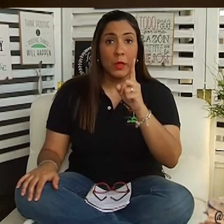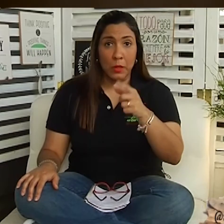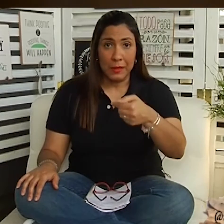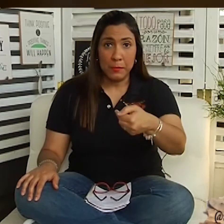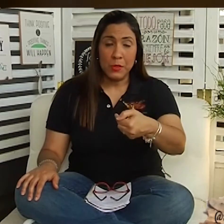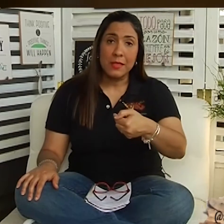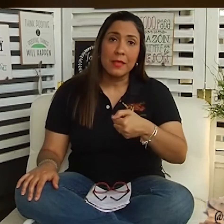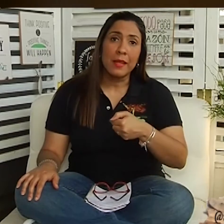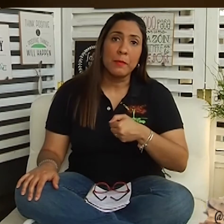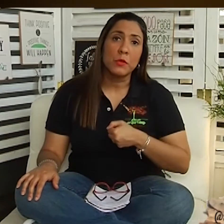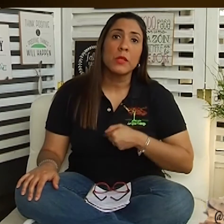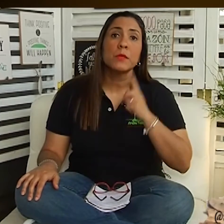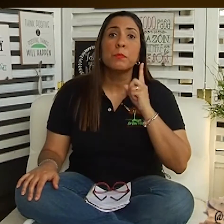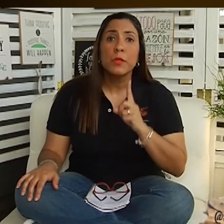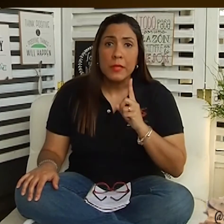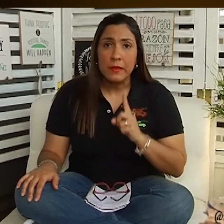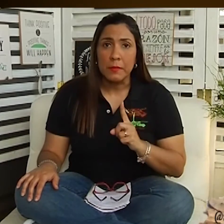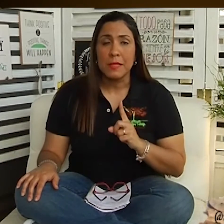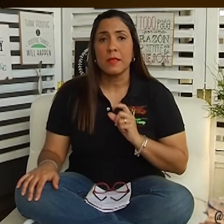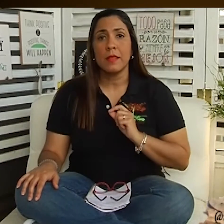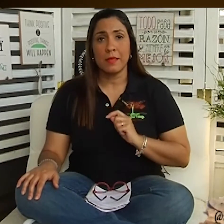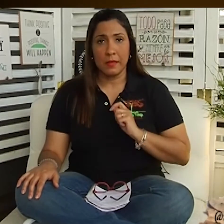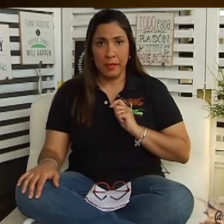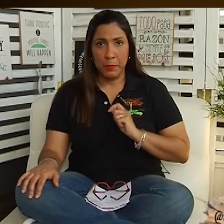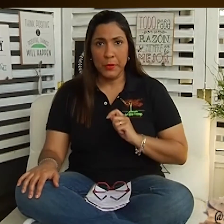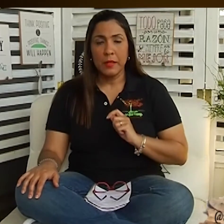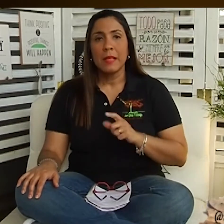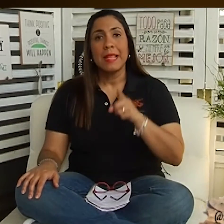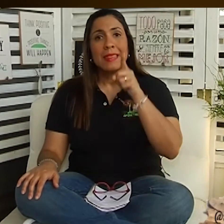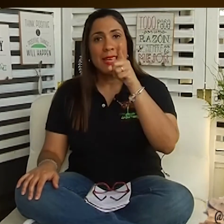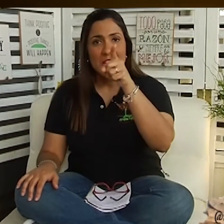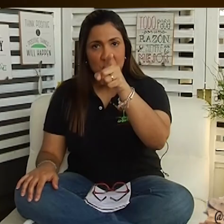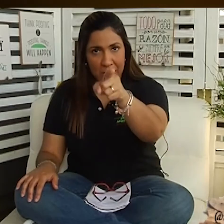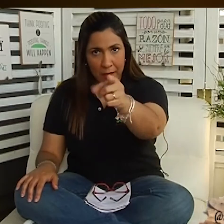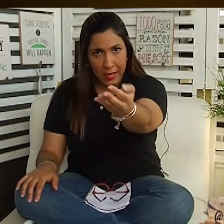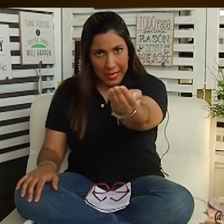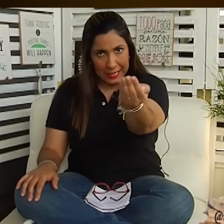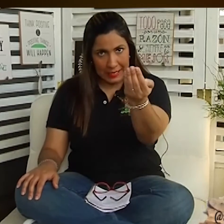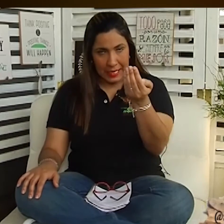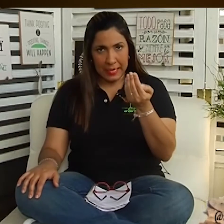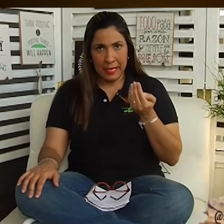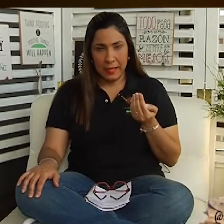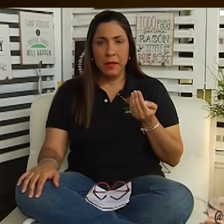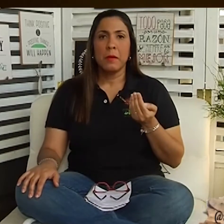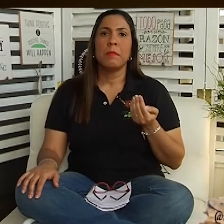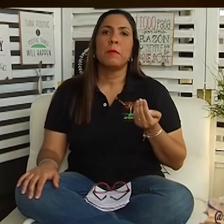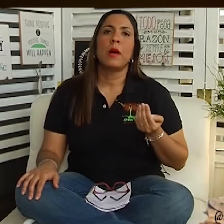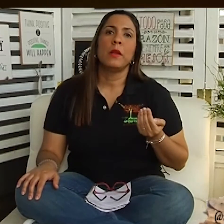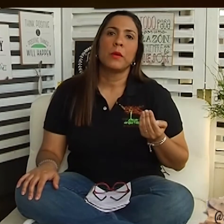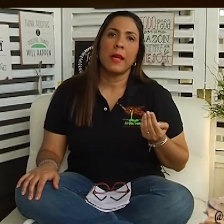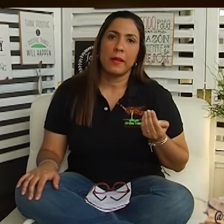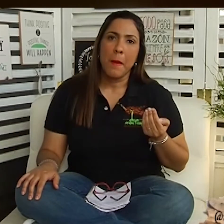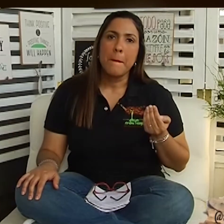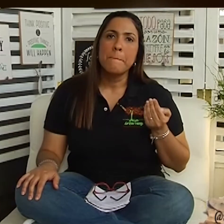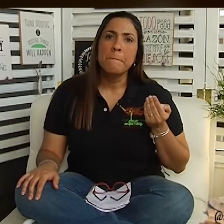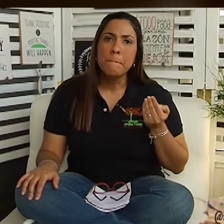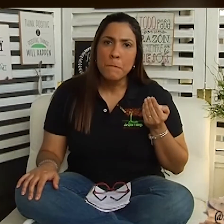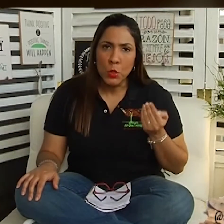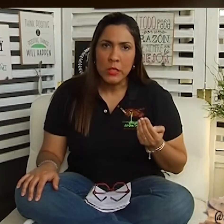Porque cuando hablamos desde las emociones positivas y desde el amor, de allá hacia acá vamos a